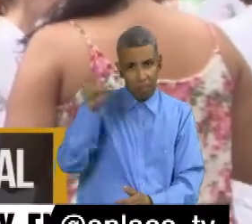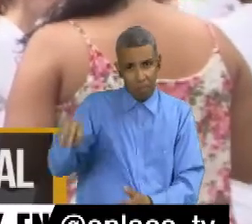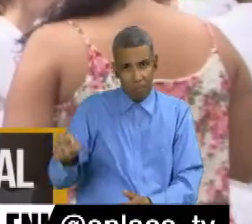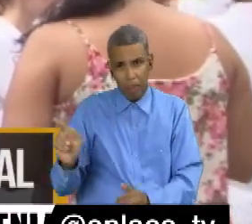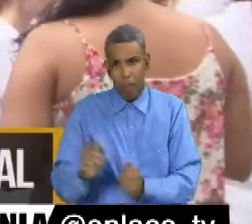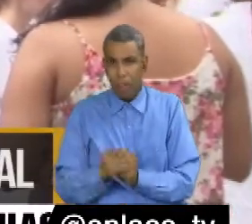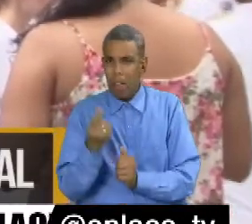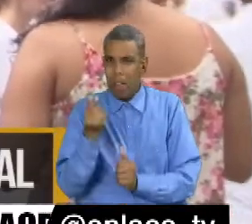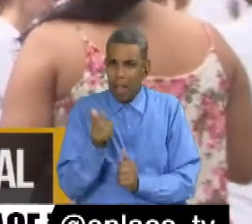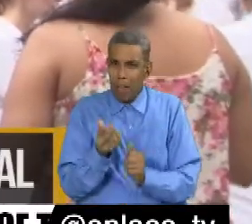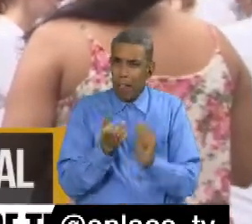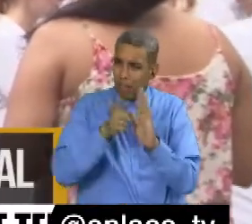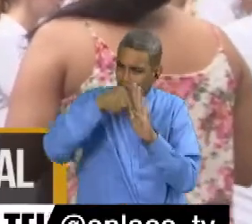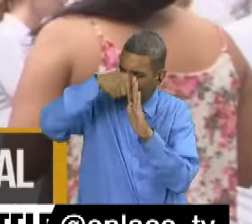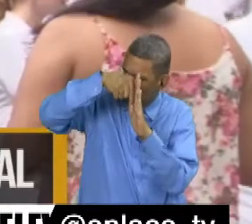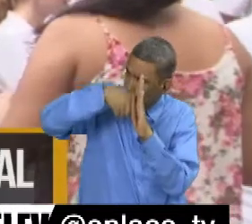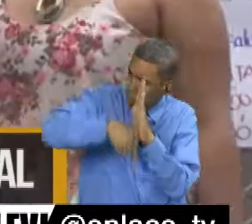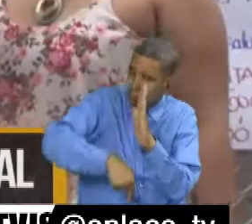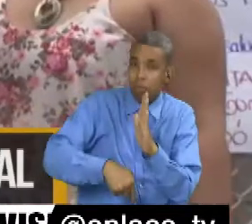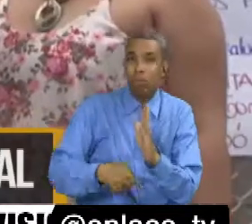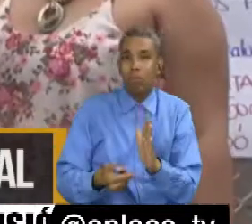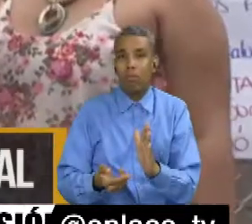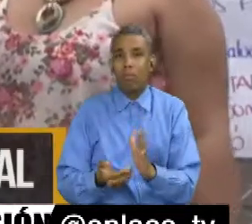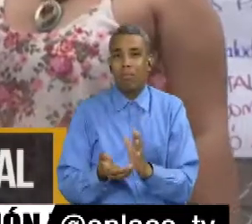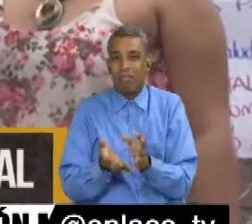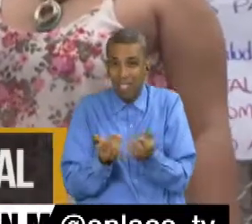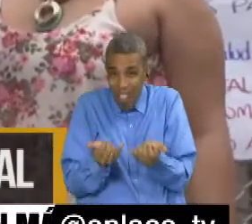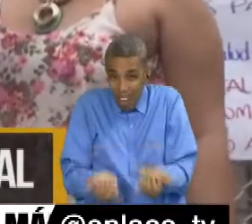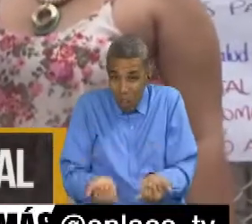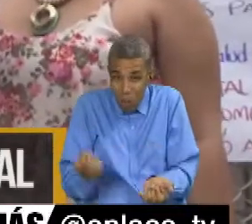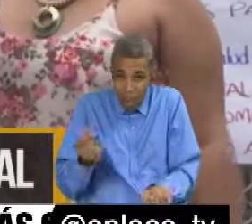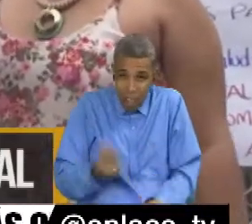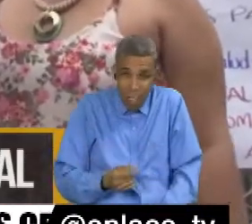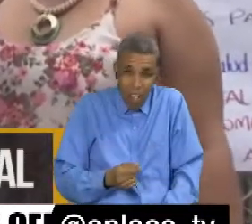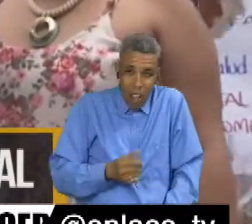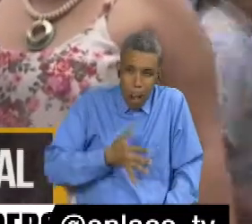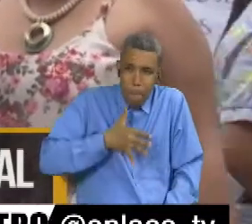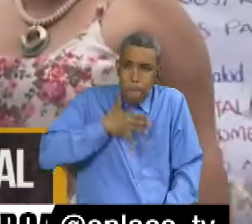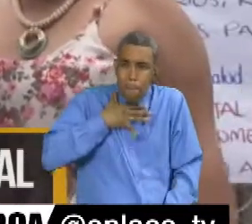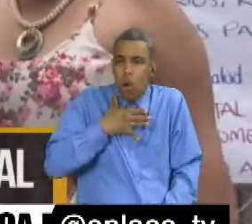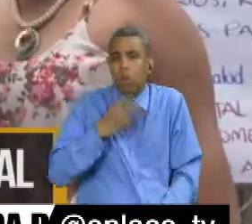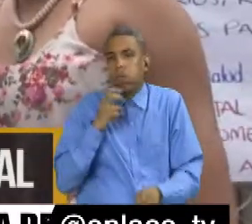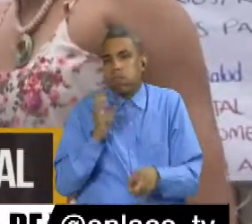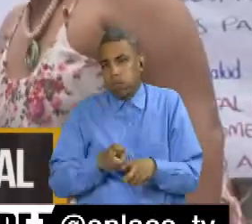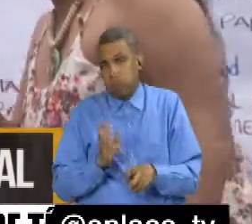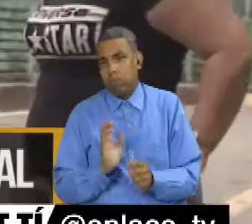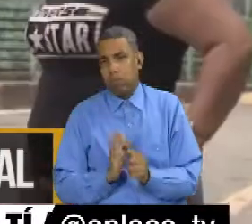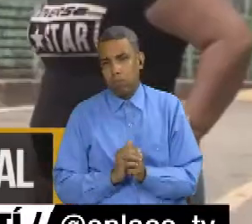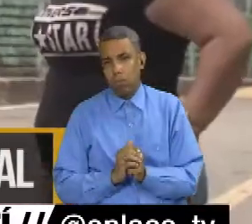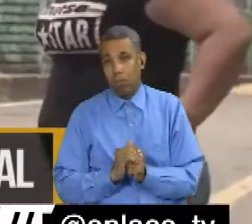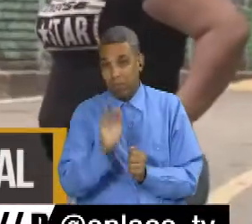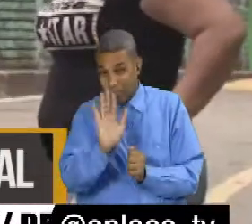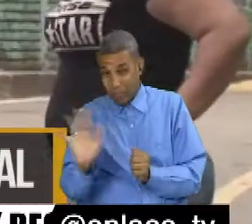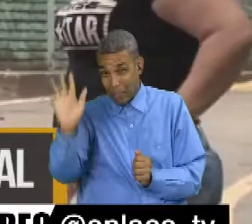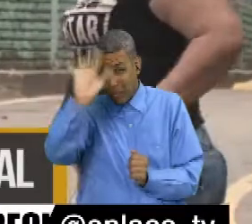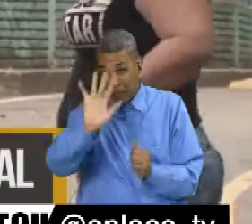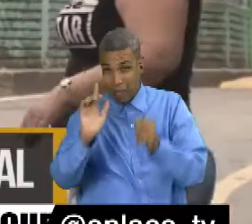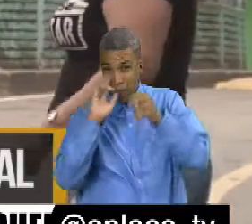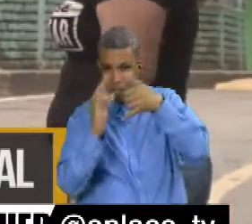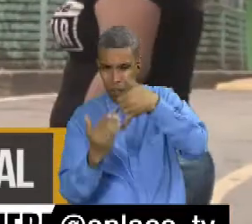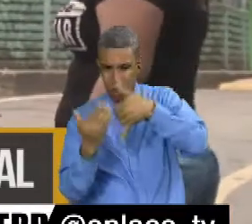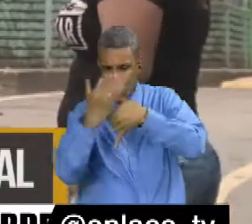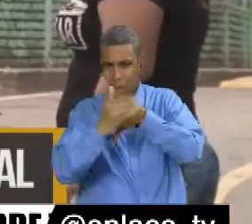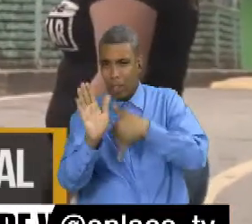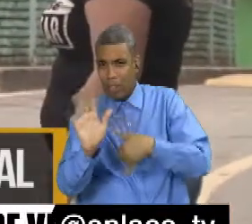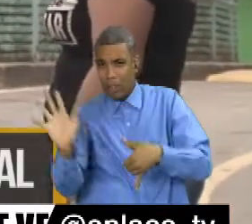de salud a nivel país y a nivel Antioquia, especialmente en lo que nos corresponde el día de hoy. La EPS Sabia